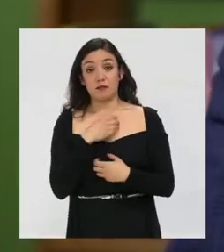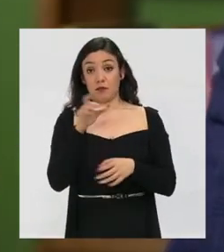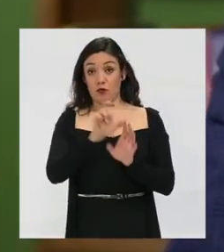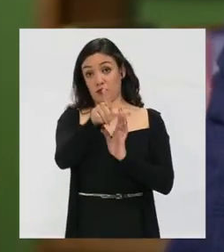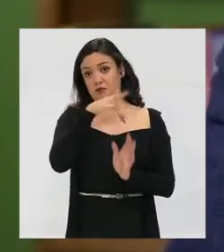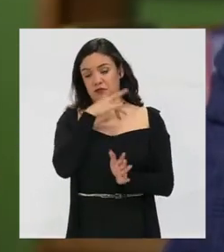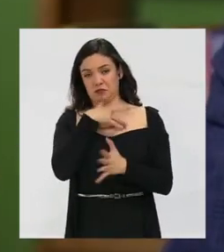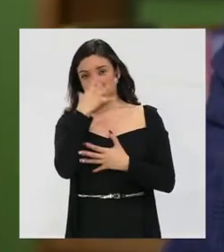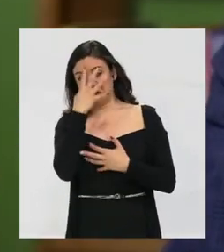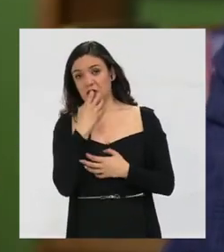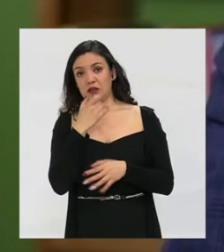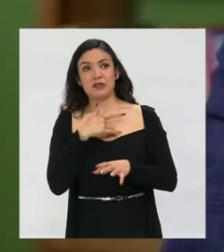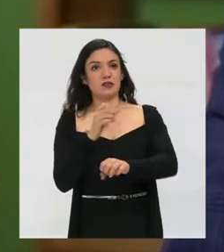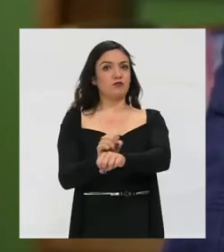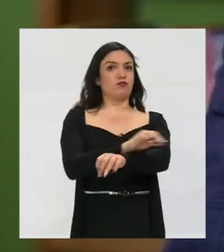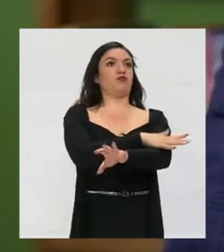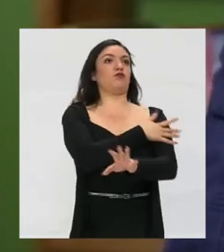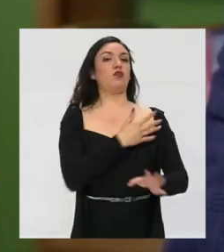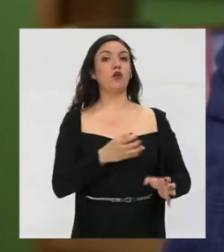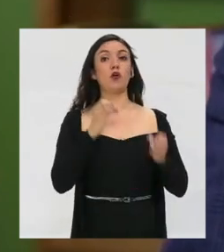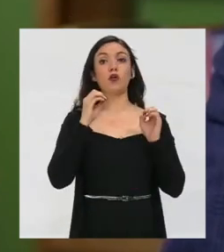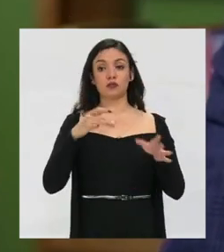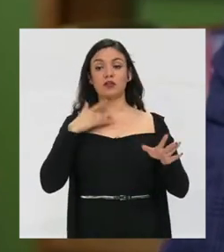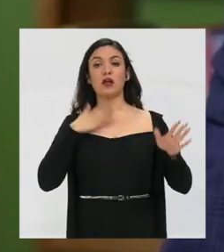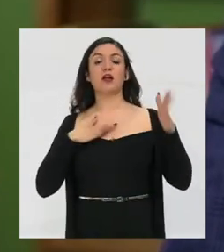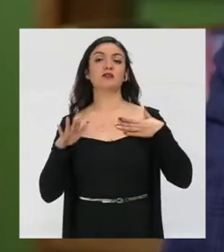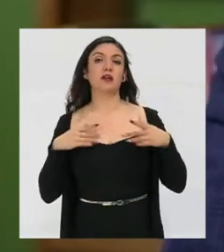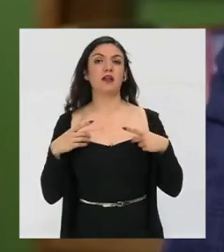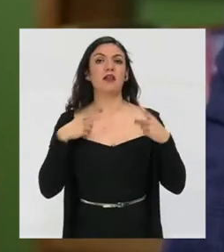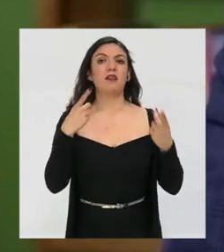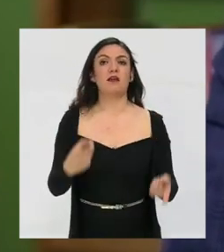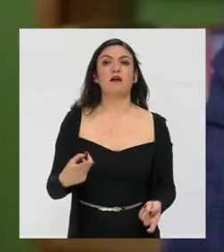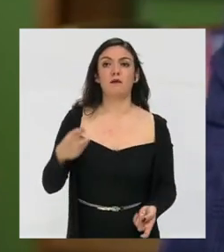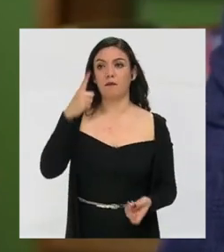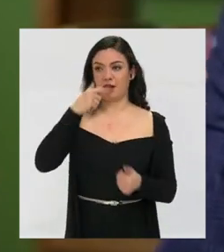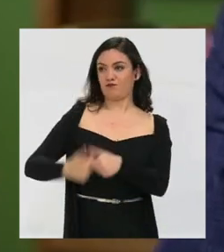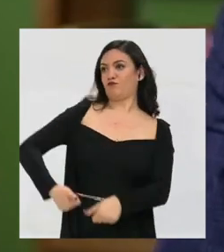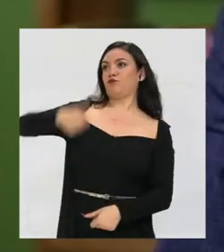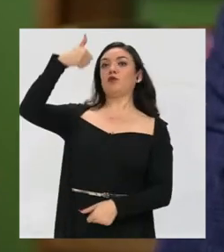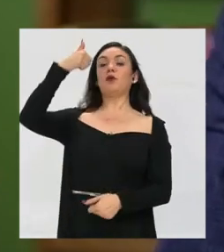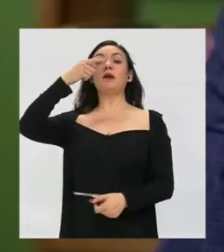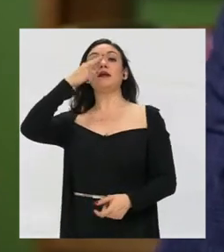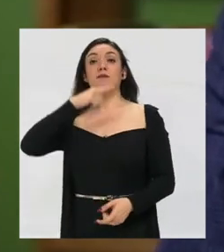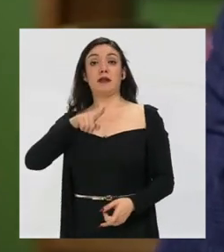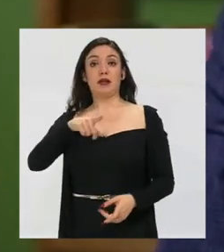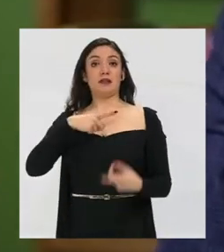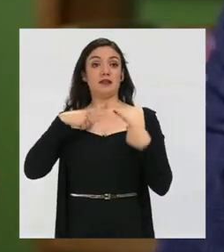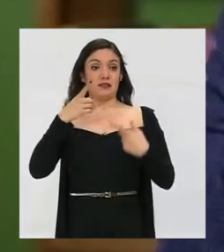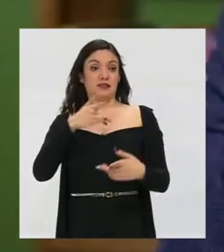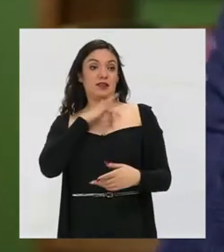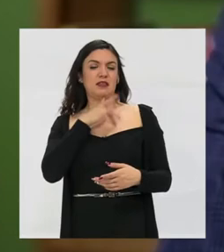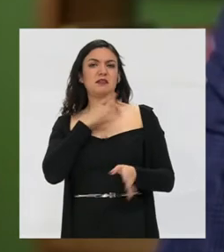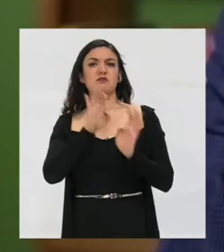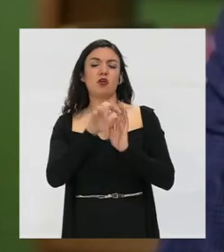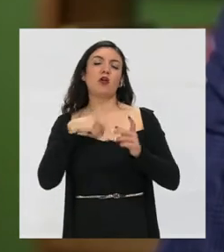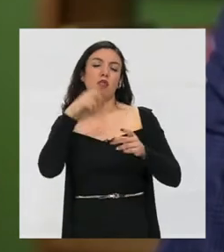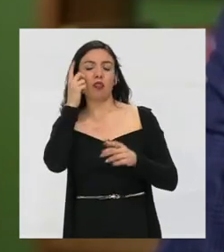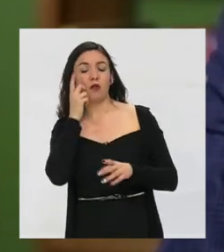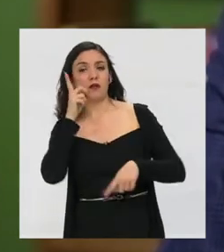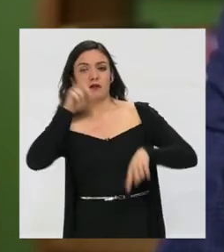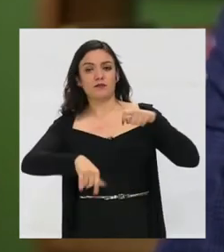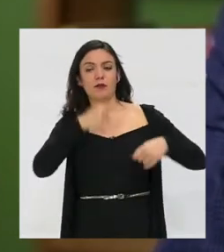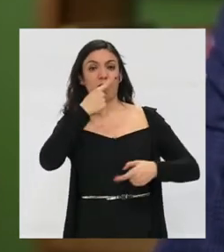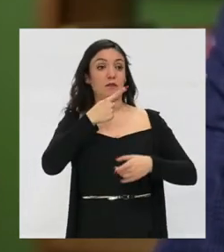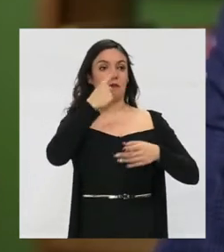todas las penas que tú llegas a tener. Si te sientes triste, te sientes eufórico. Si tienes cansancio, te da para arriba. Si te